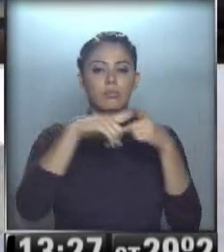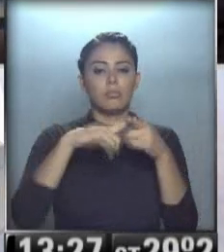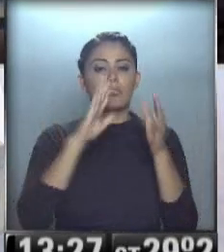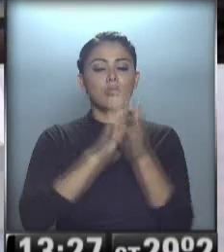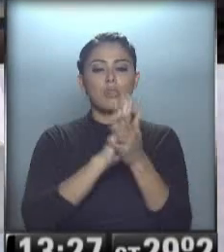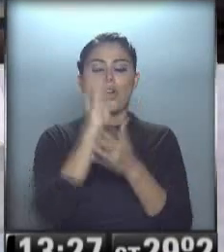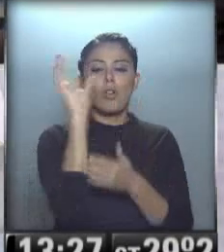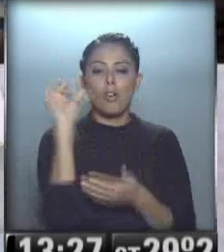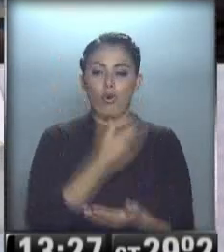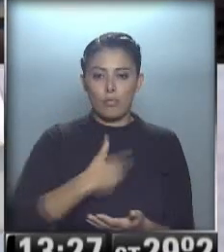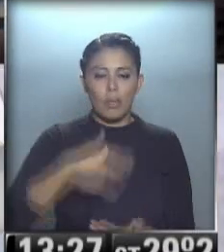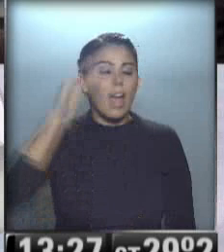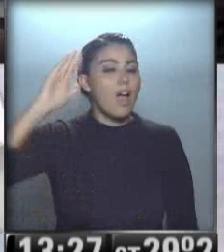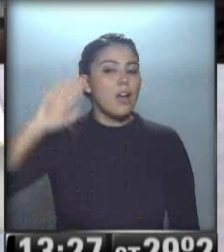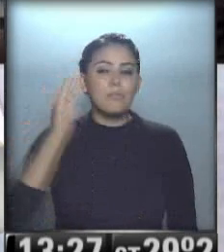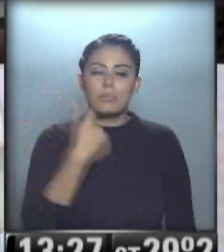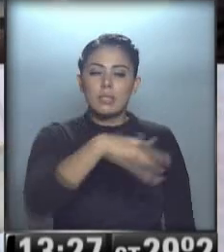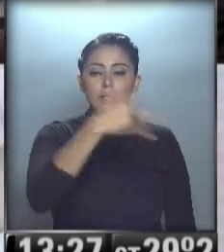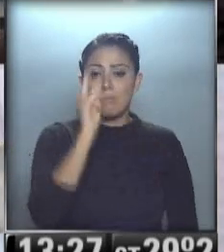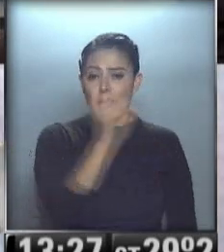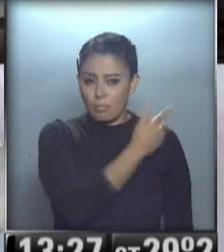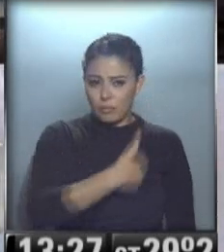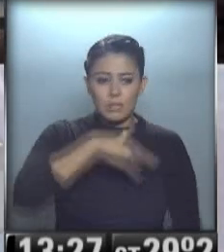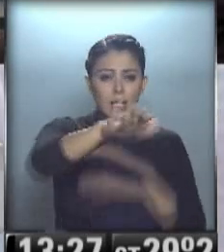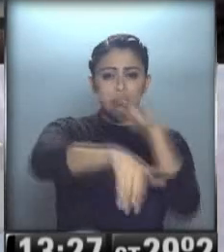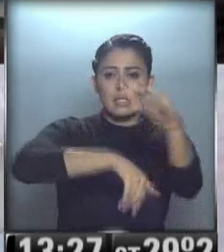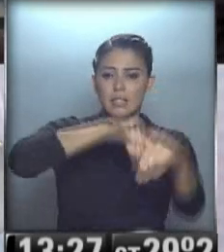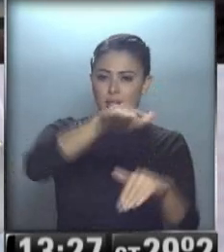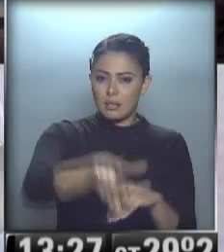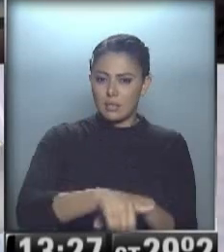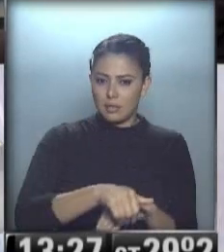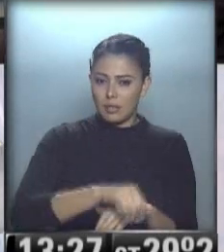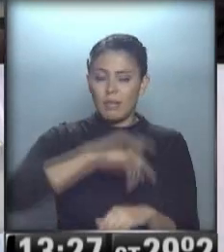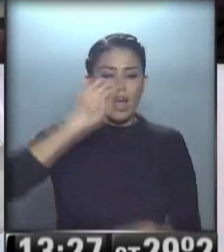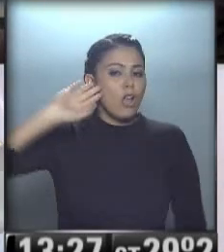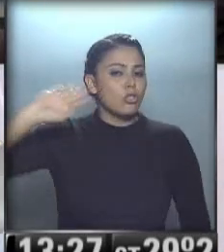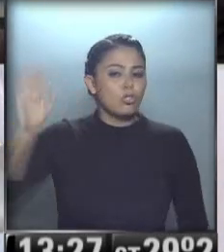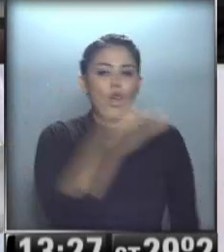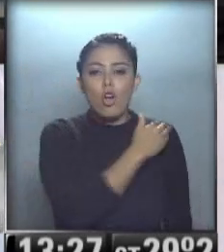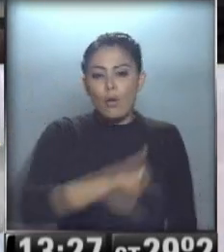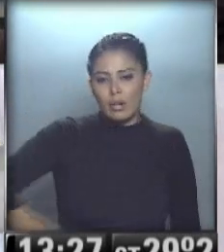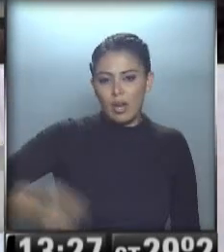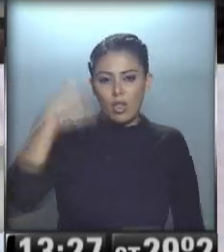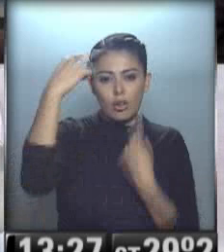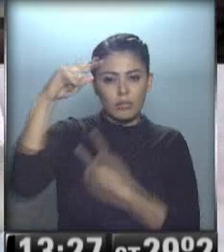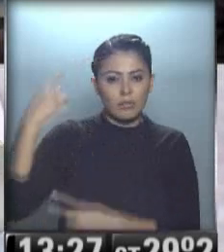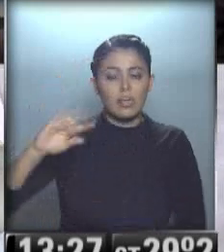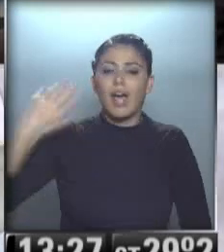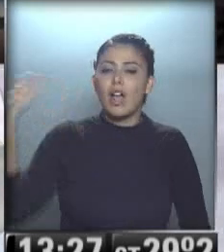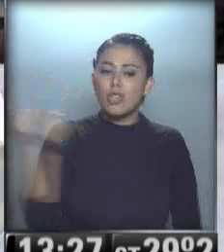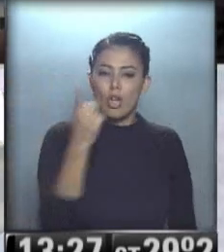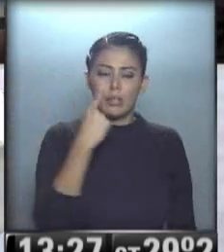estado donde se ha citado o maduro le ha importado citar a todos los gobernadores y a todos los